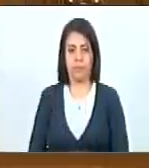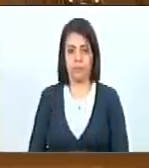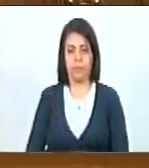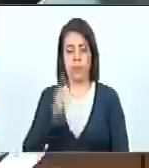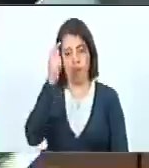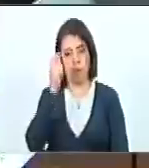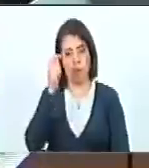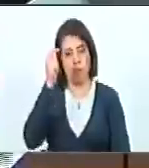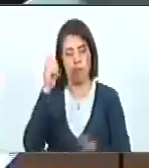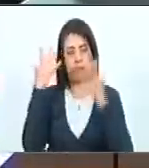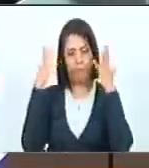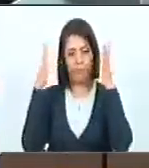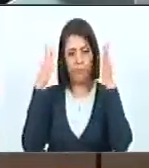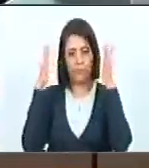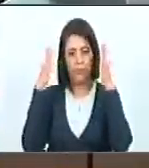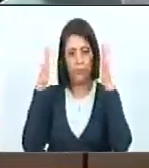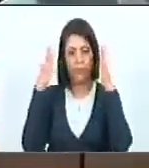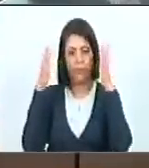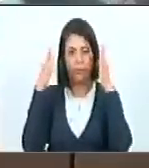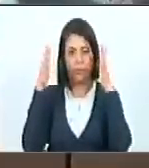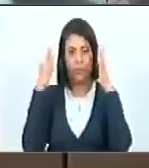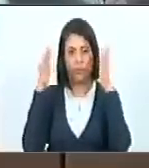querido diputado.